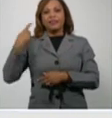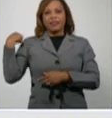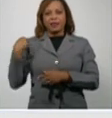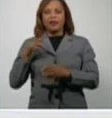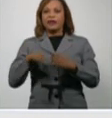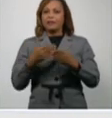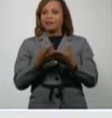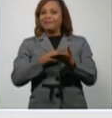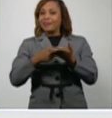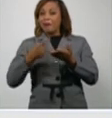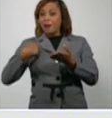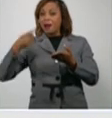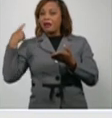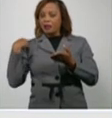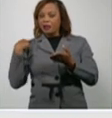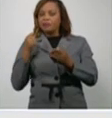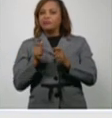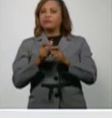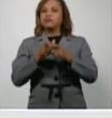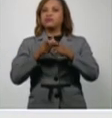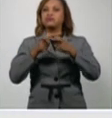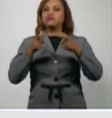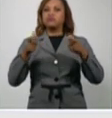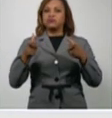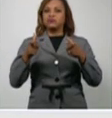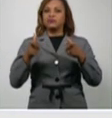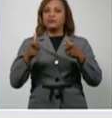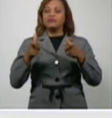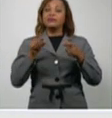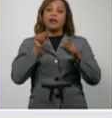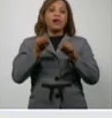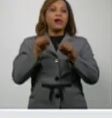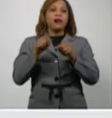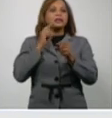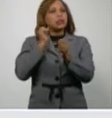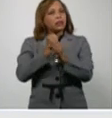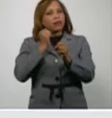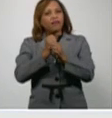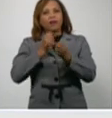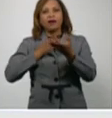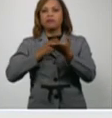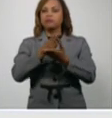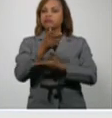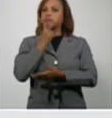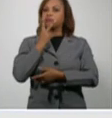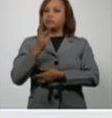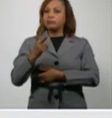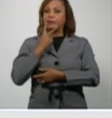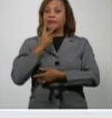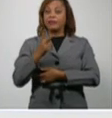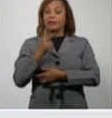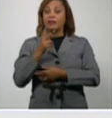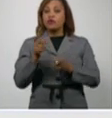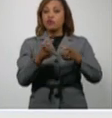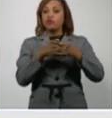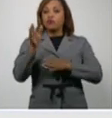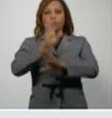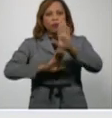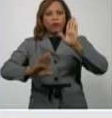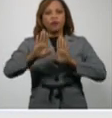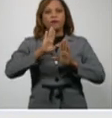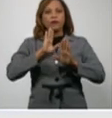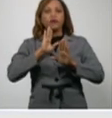semanas, un incremento de los casos, en lo cual trabajan, su Consejo de Defensa adopta